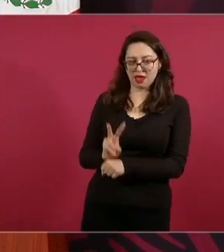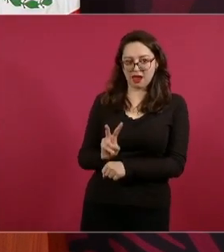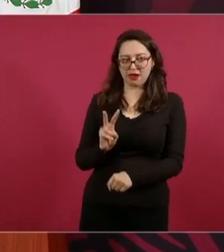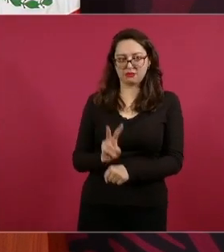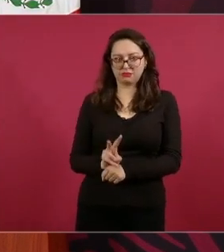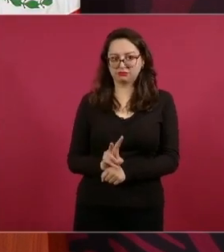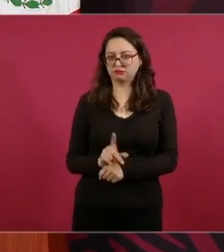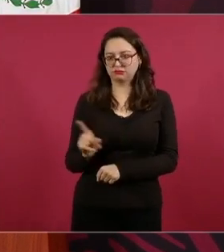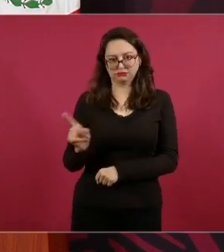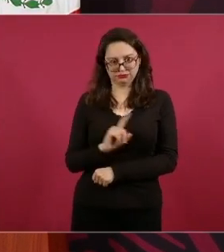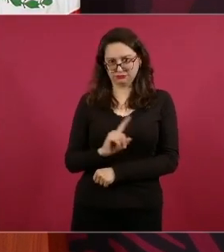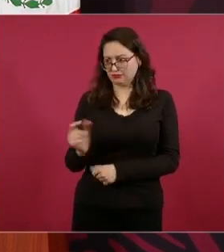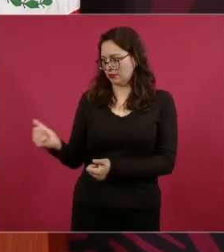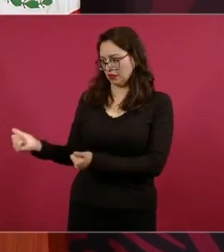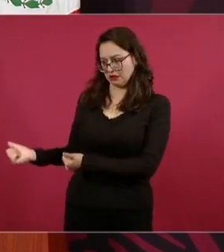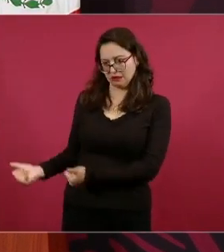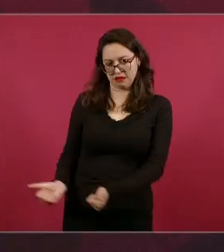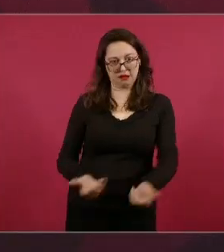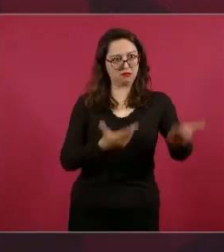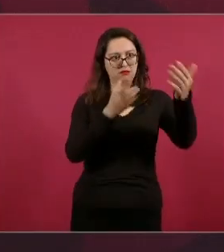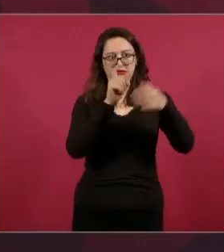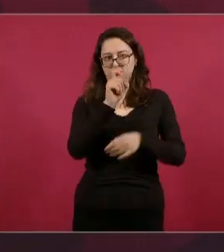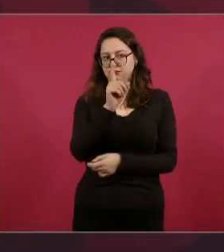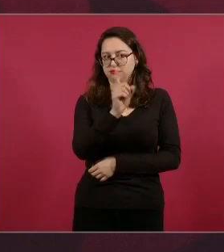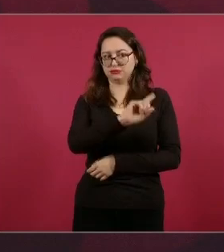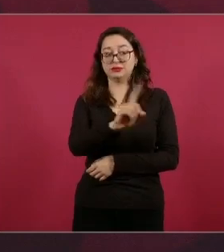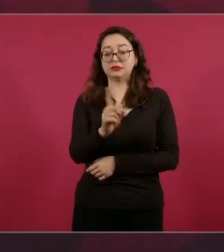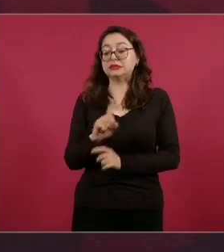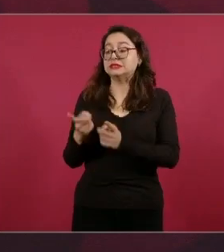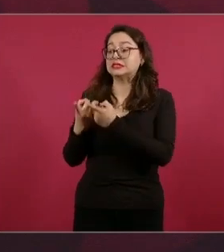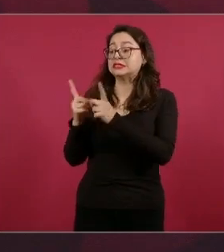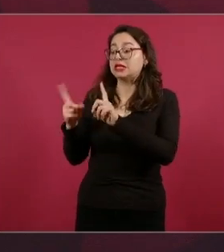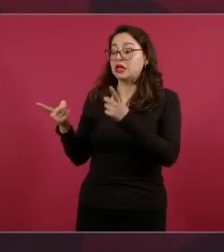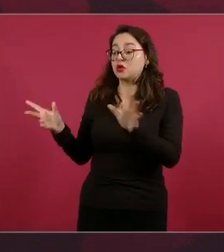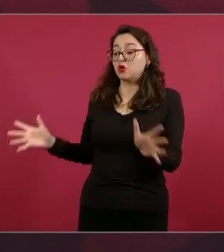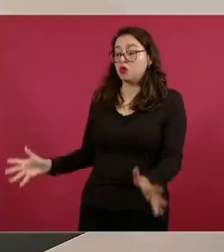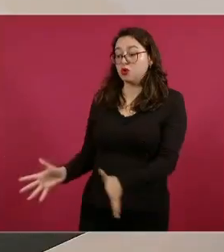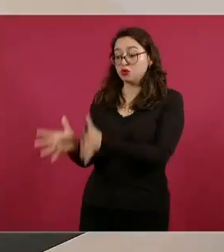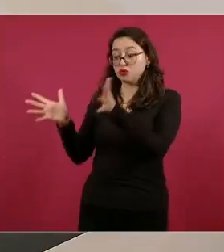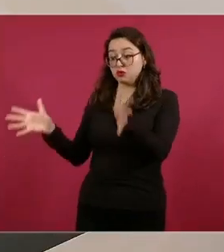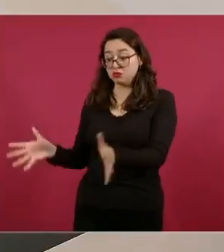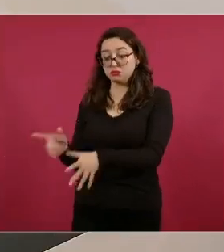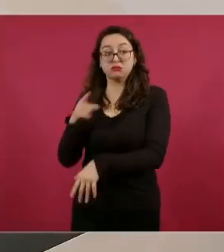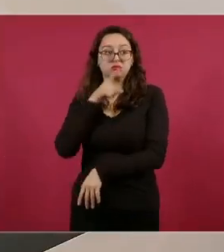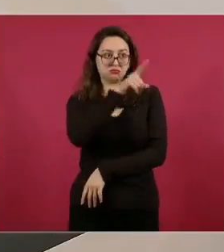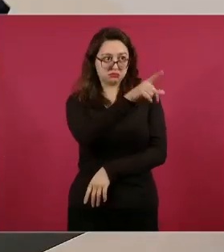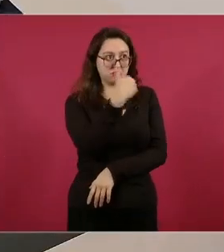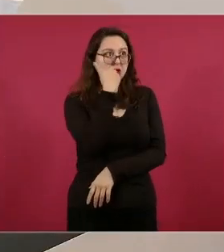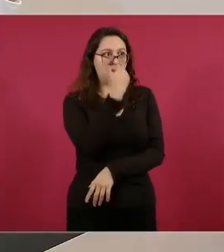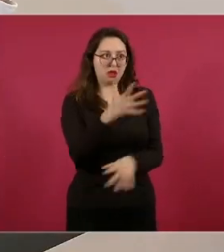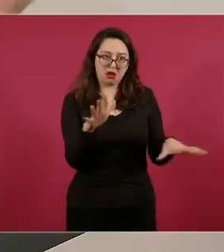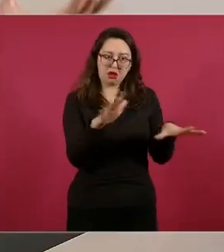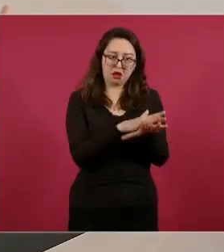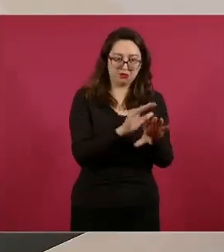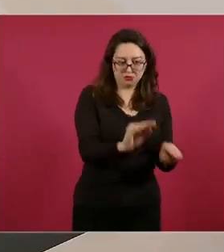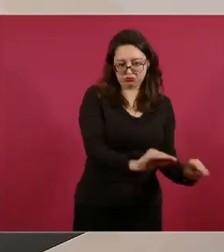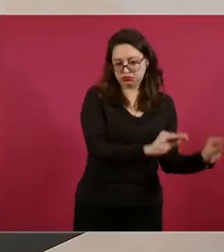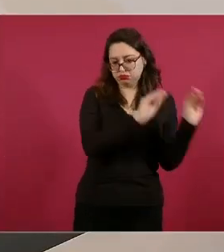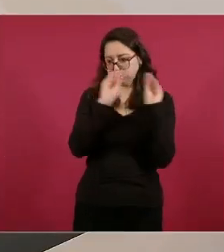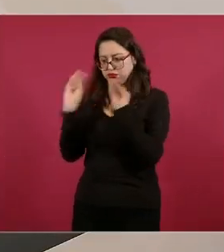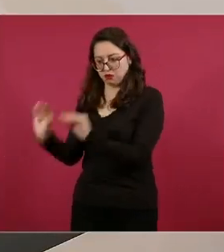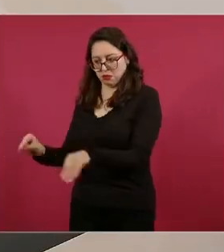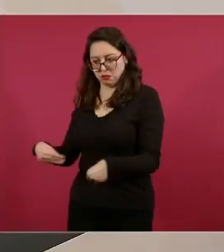promueva el desarrollo, que haya planeación, que oriente el desarrollo. ¿Qué pasó durante el periodo